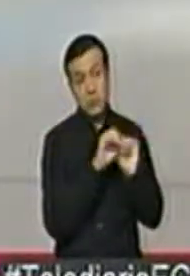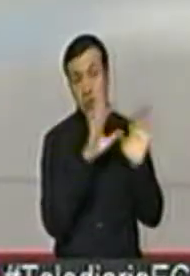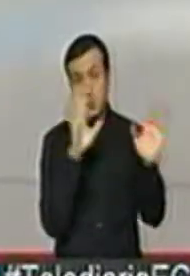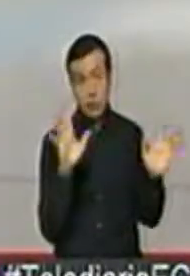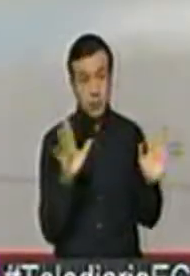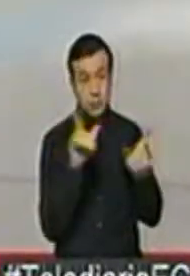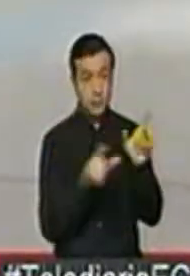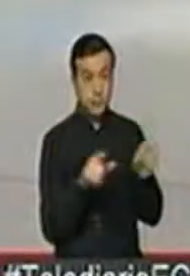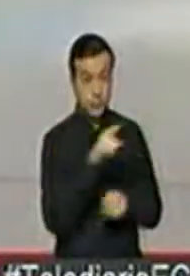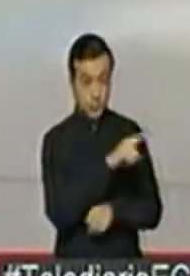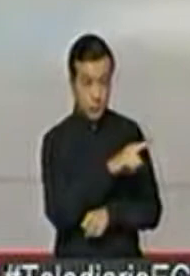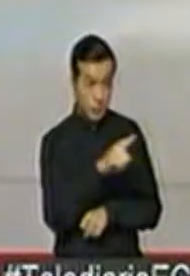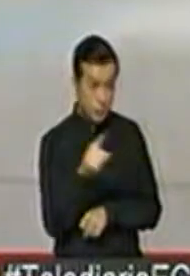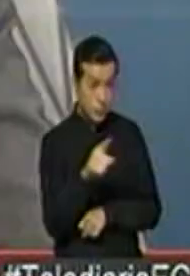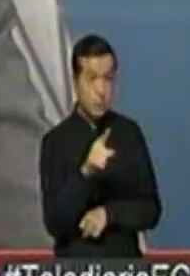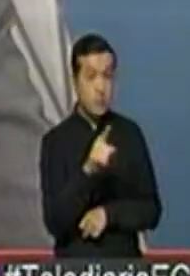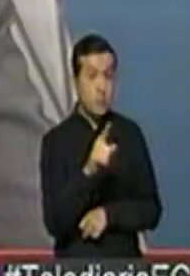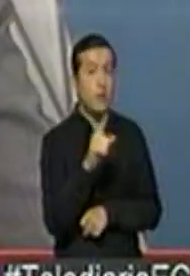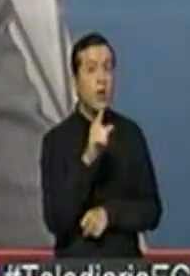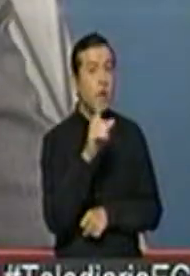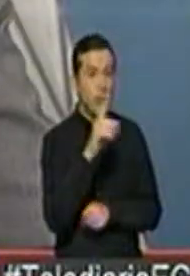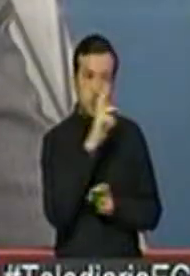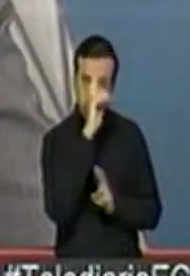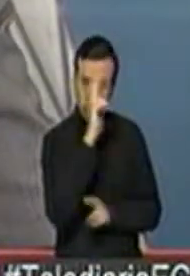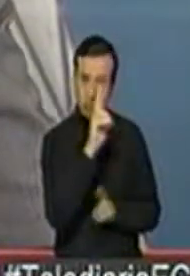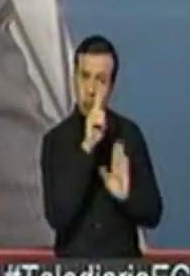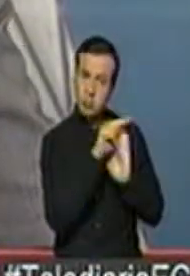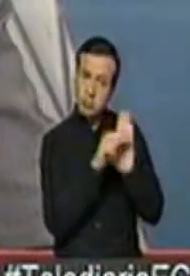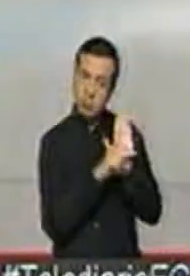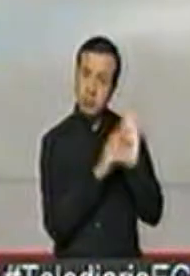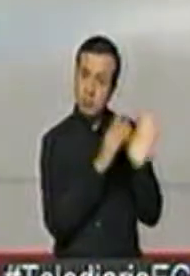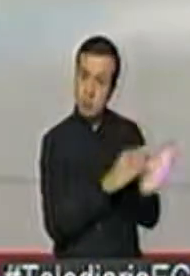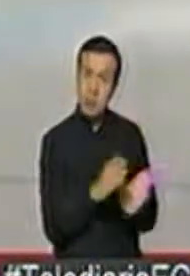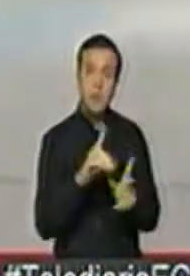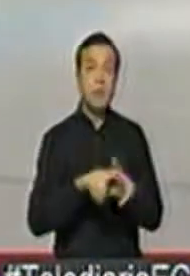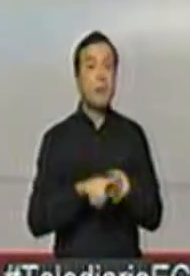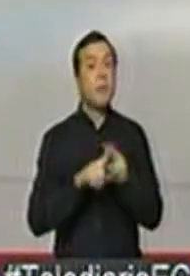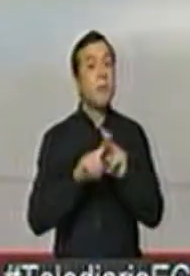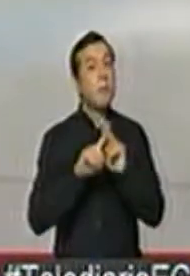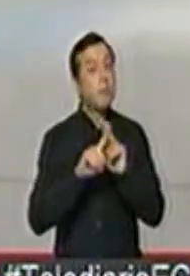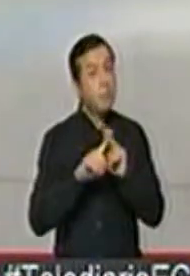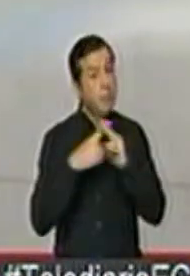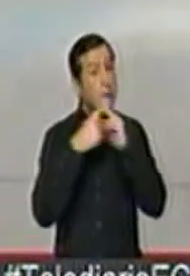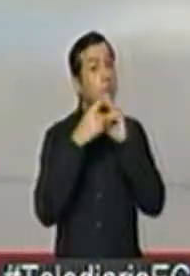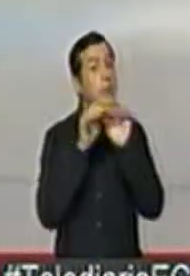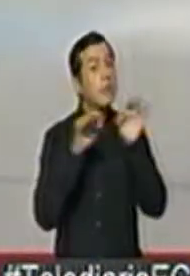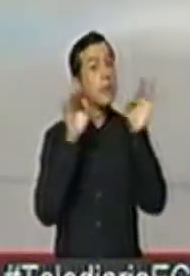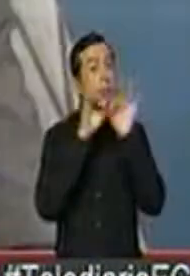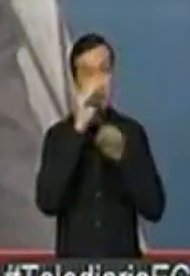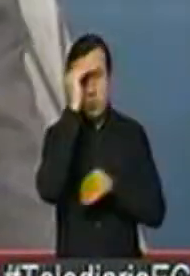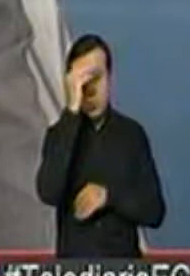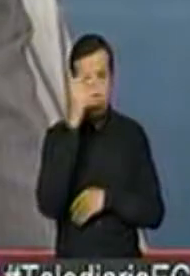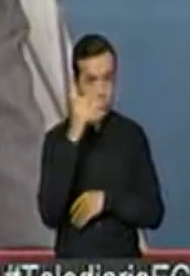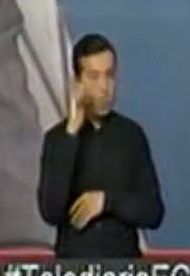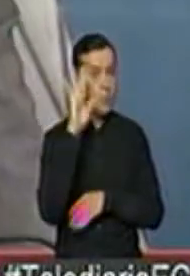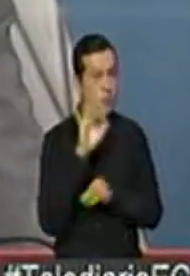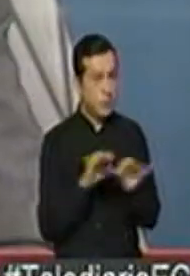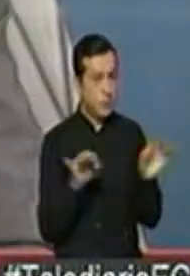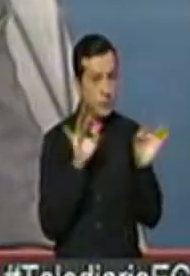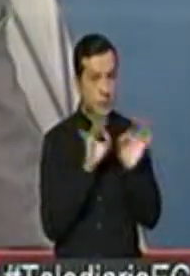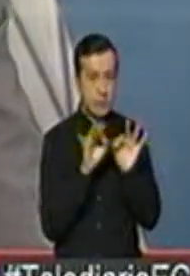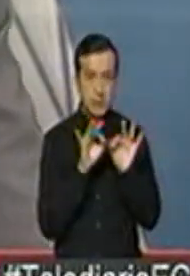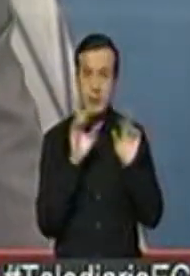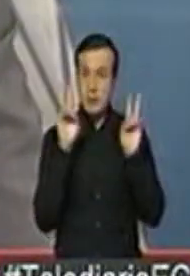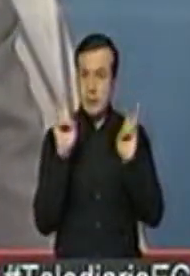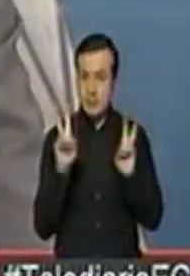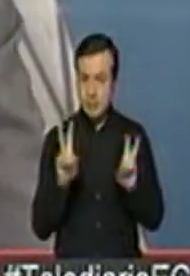jugadores jueguen, ¿no?, con unas reglas claras. Claro que sí. Pero va a depender también del conocimiento de la persona. Economista Vallejo, y a propósito del